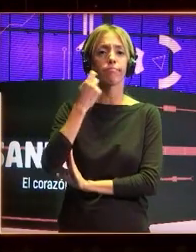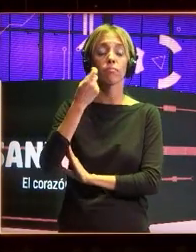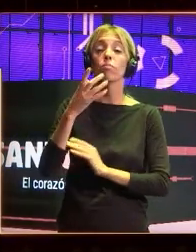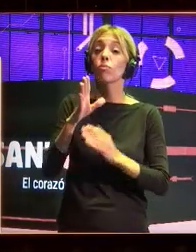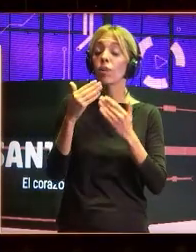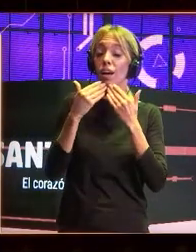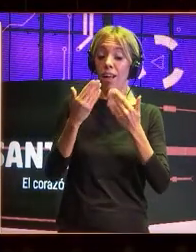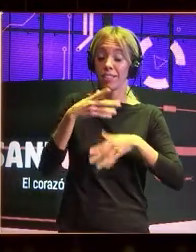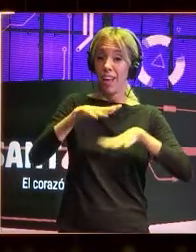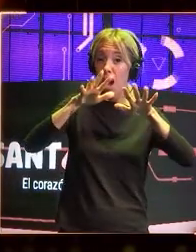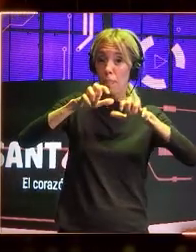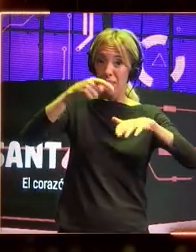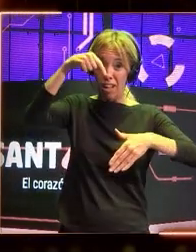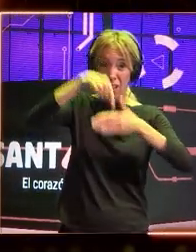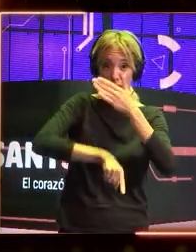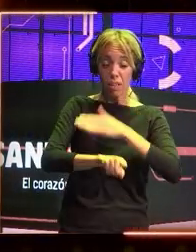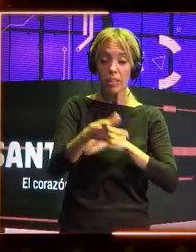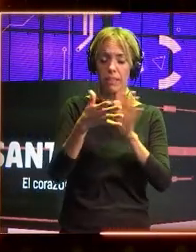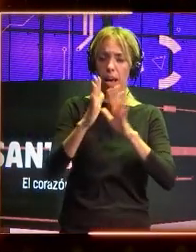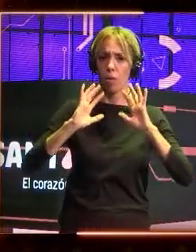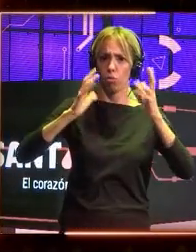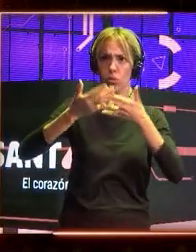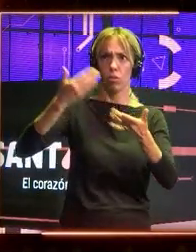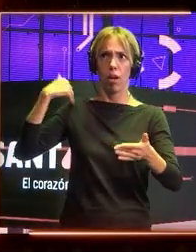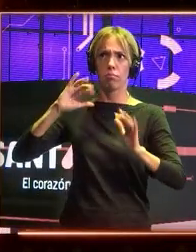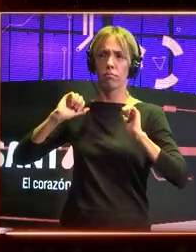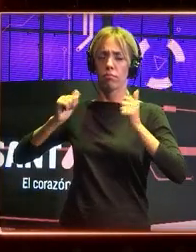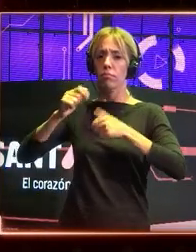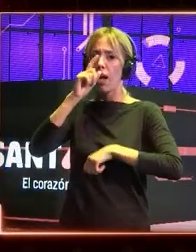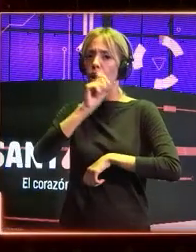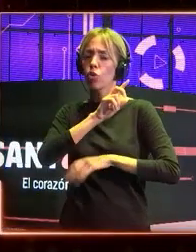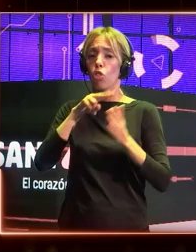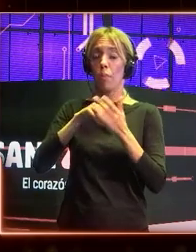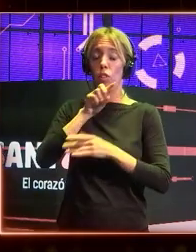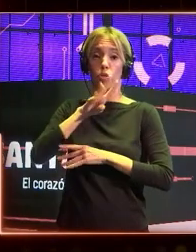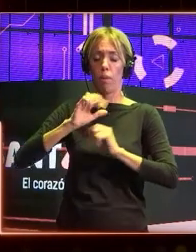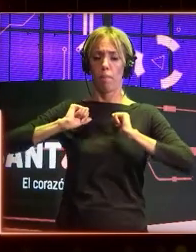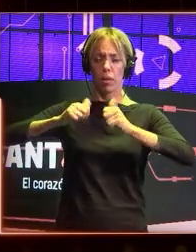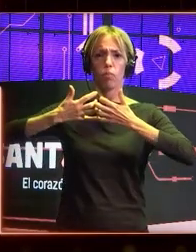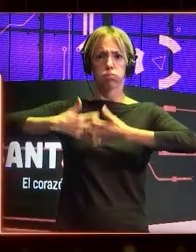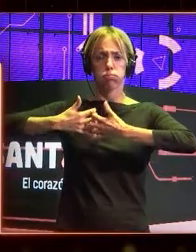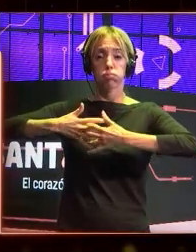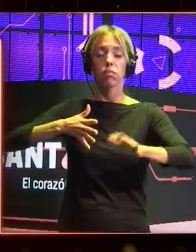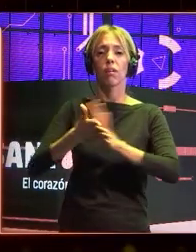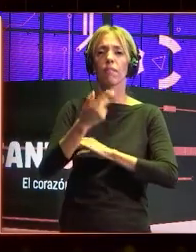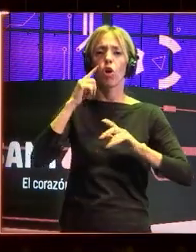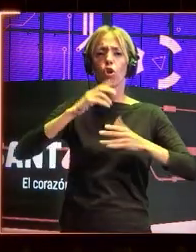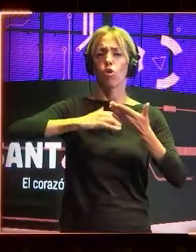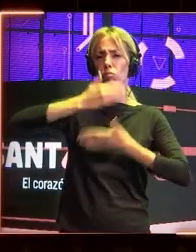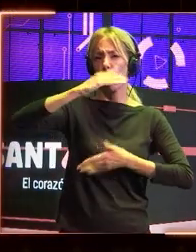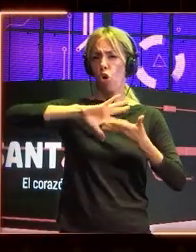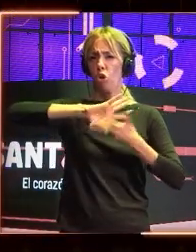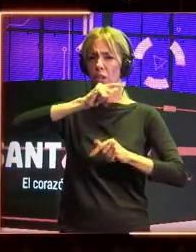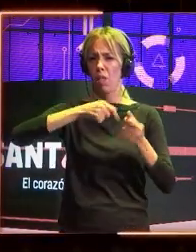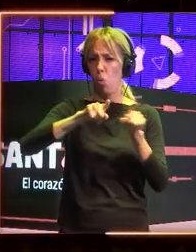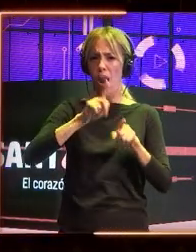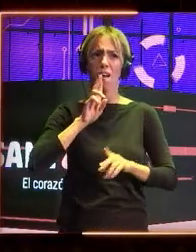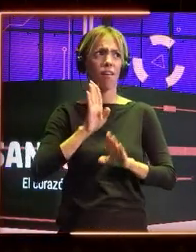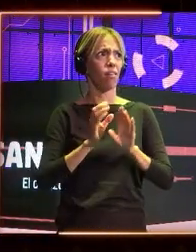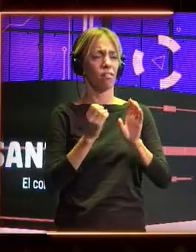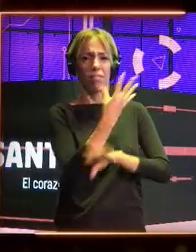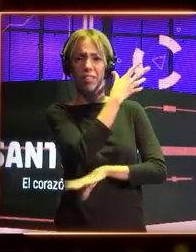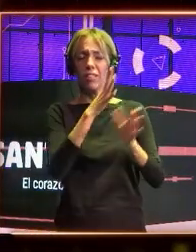al Deep learning a esta Revolución que desde 2012 empieza a explotar que hemos visto titulares pues lo que tenemos aquí no